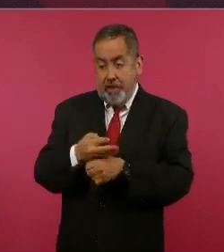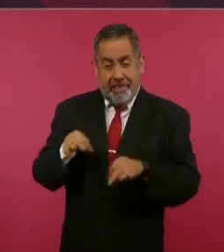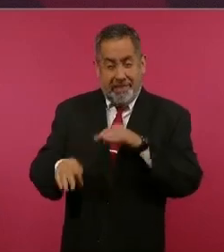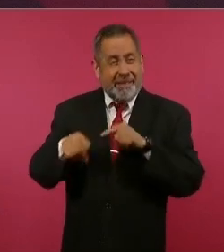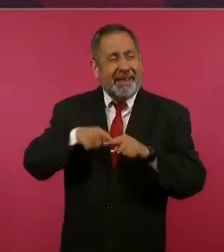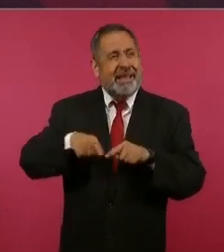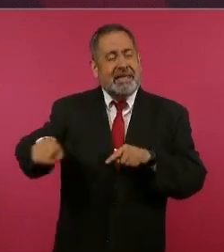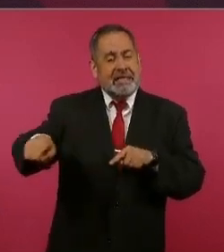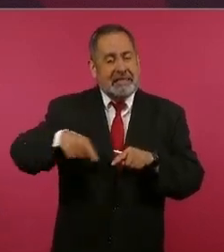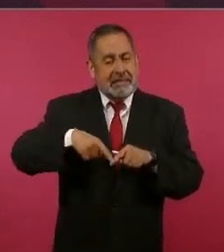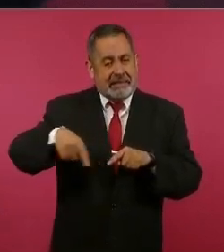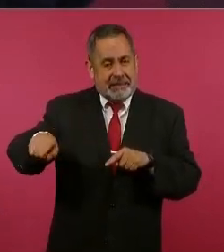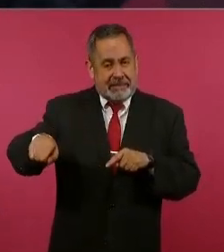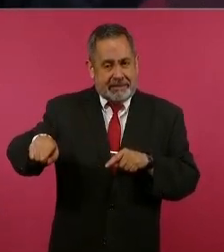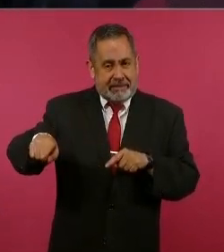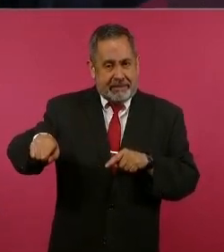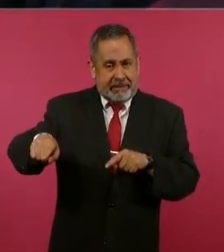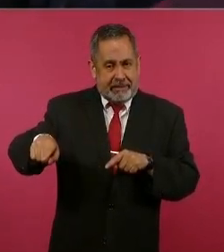de